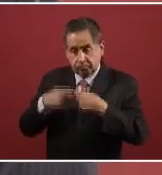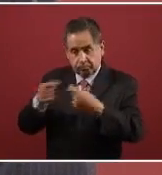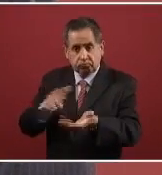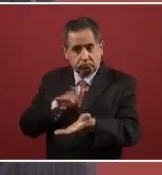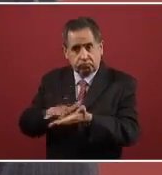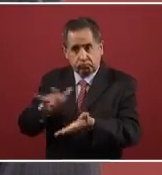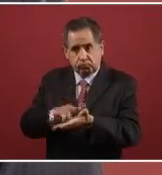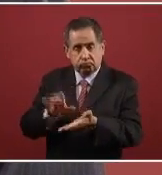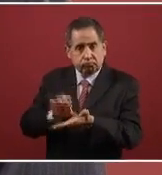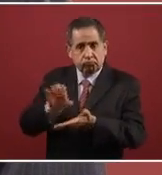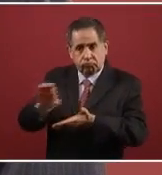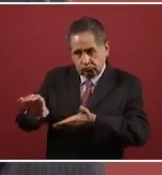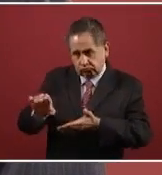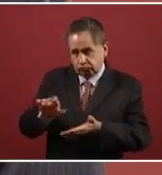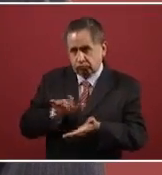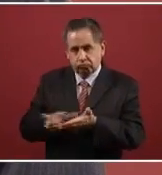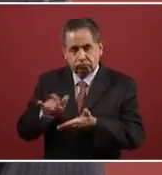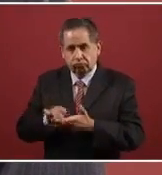un apoyo.